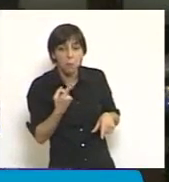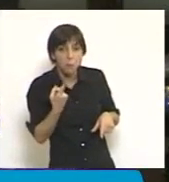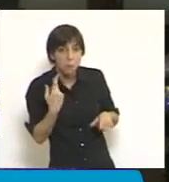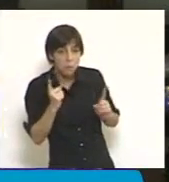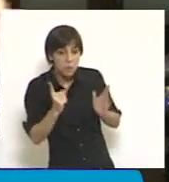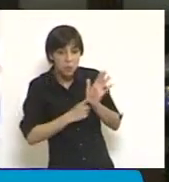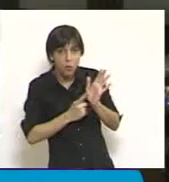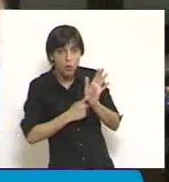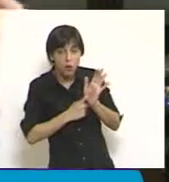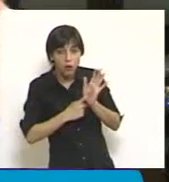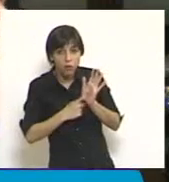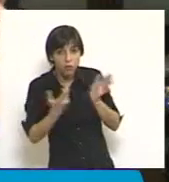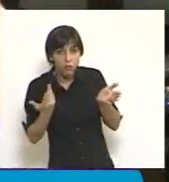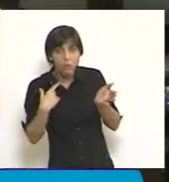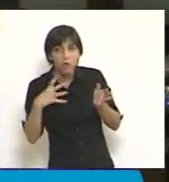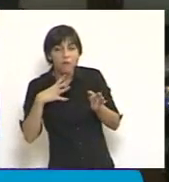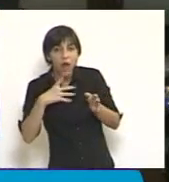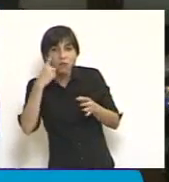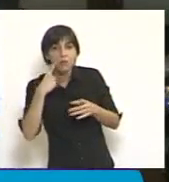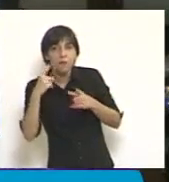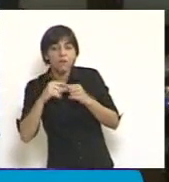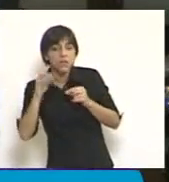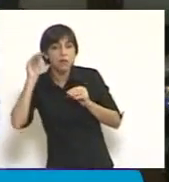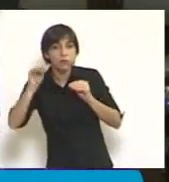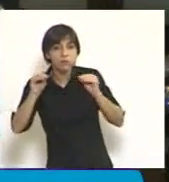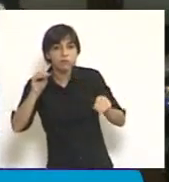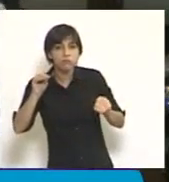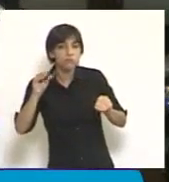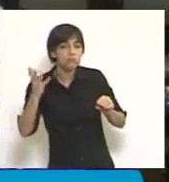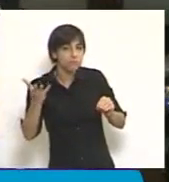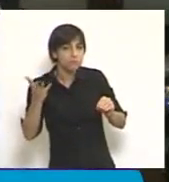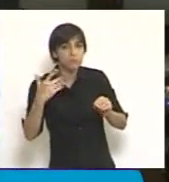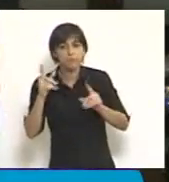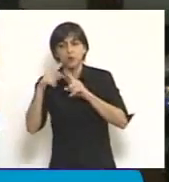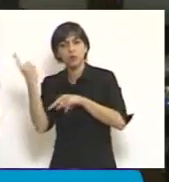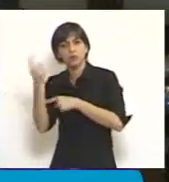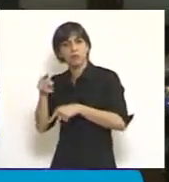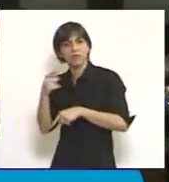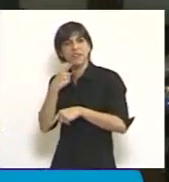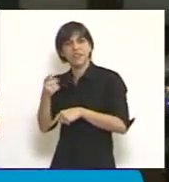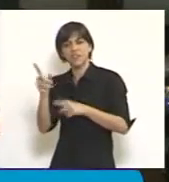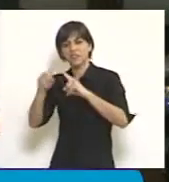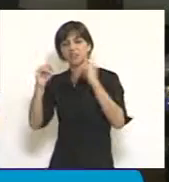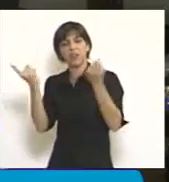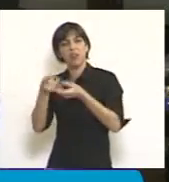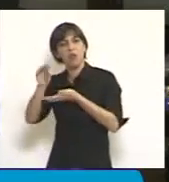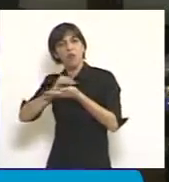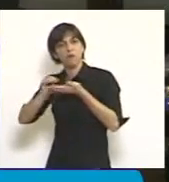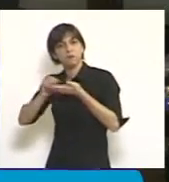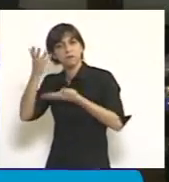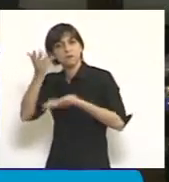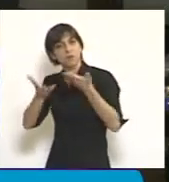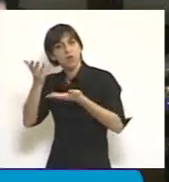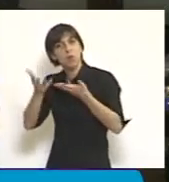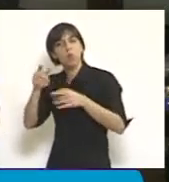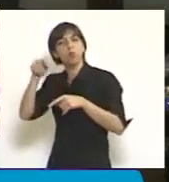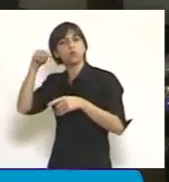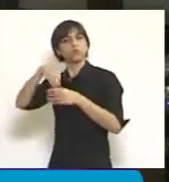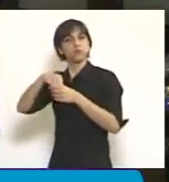y no se establece fecha para que el código entre en vigencia en la justicia federal, que es la justicia a la que finalmente sí